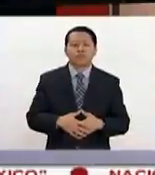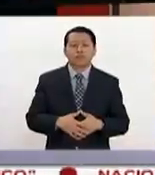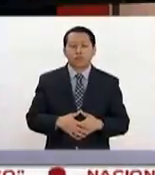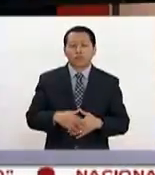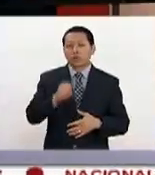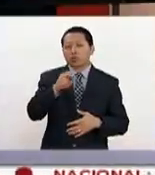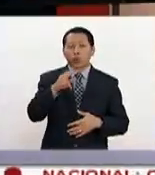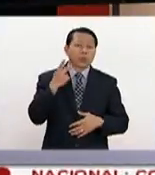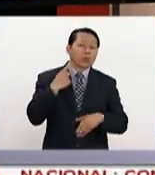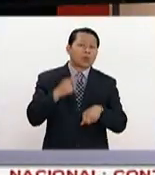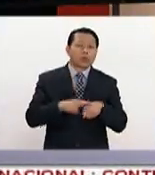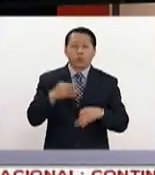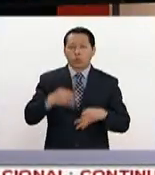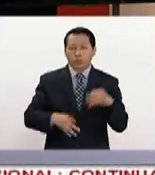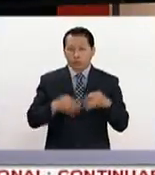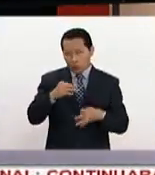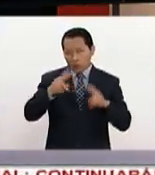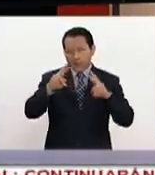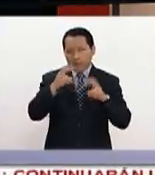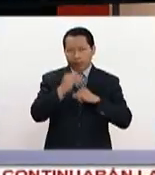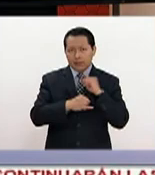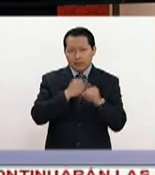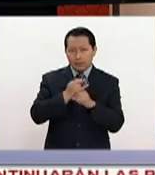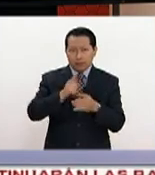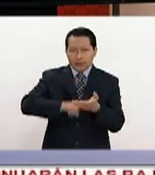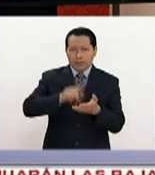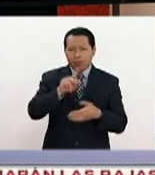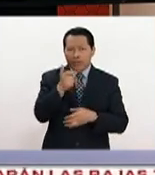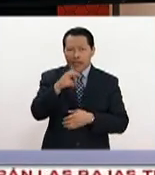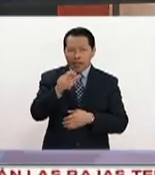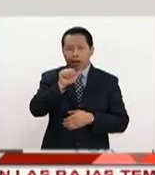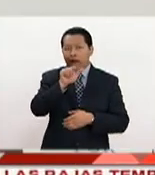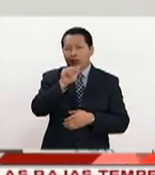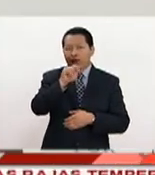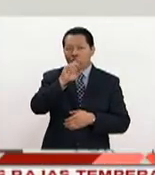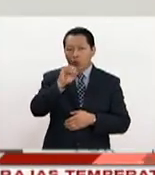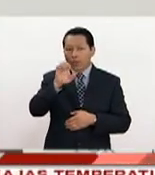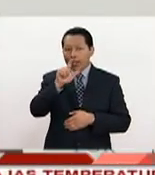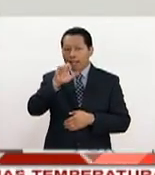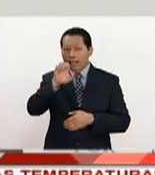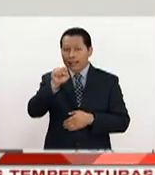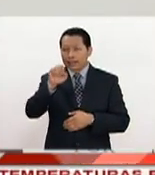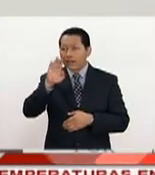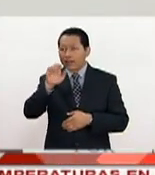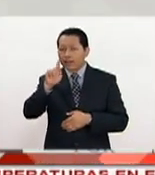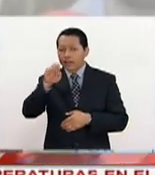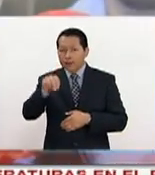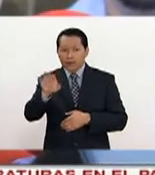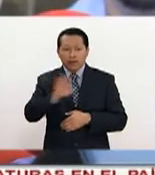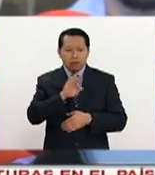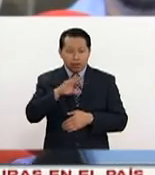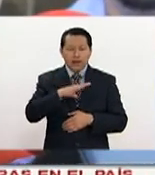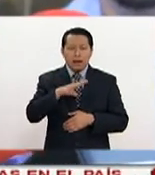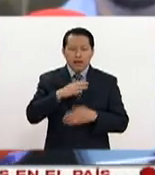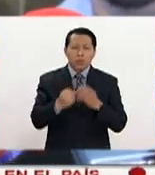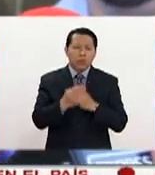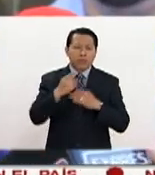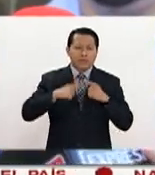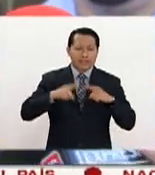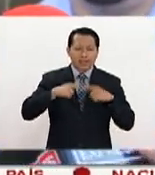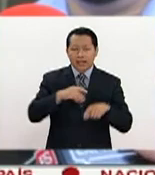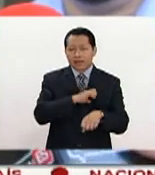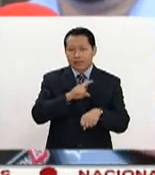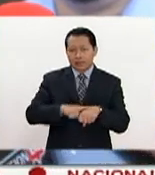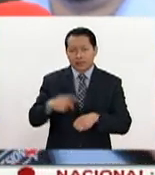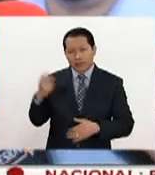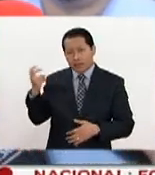El subprocurador jurídico y asuntos internacionales de la PGR, Alberto Elías Beltrán, designó a Abel Galván Gallardo, nuevo fiscal